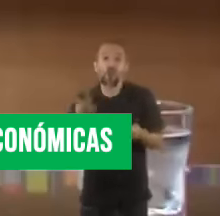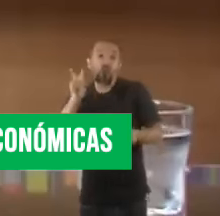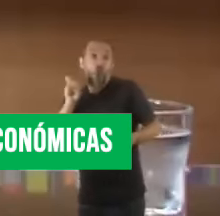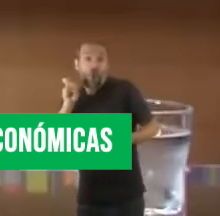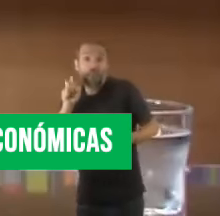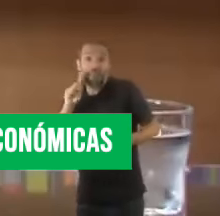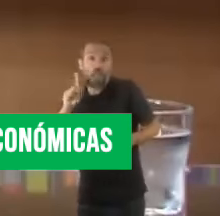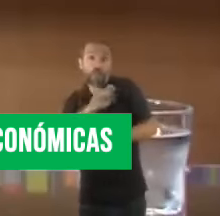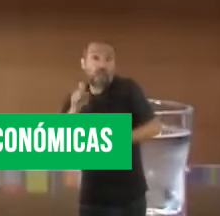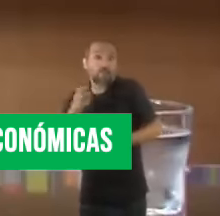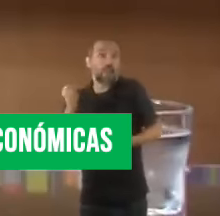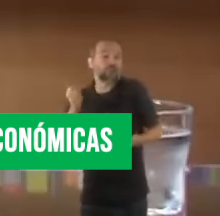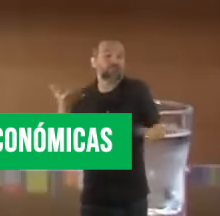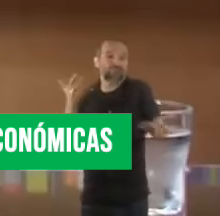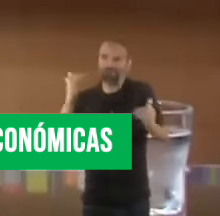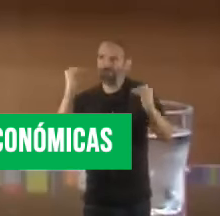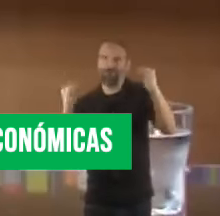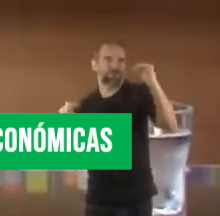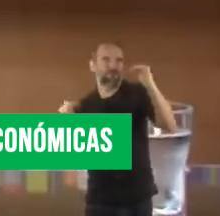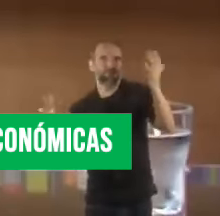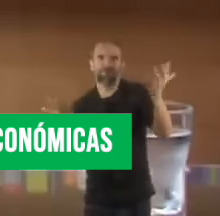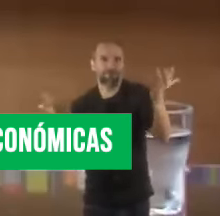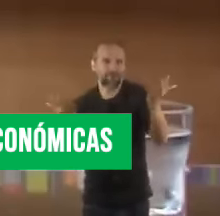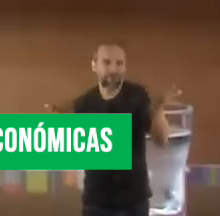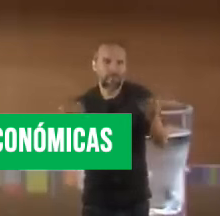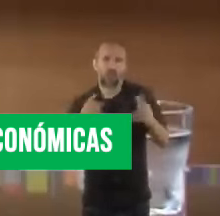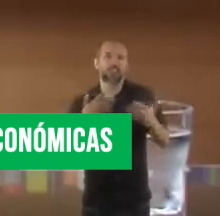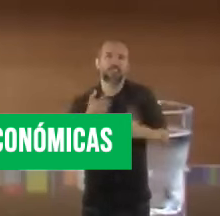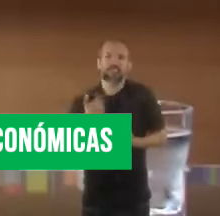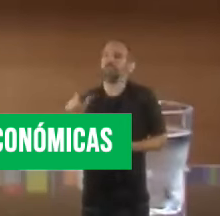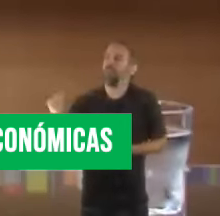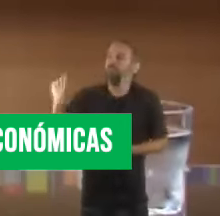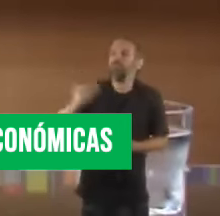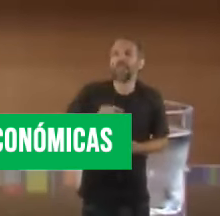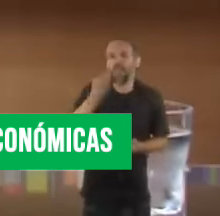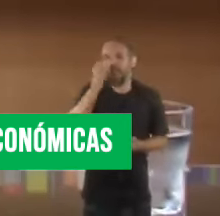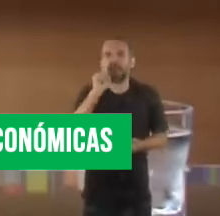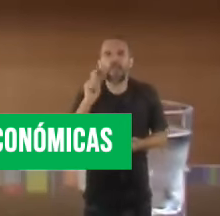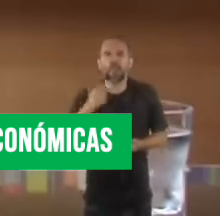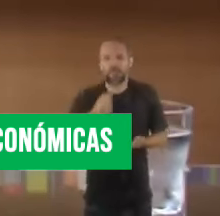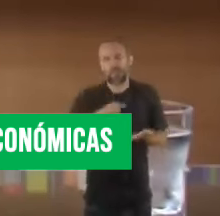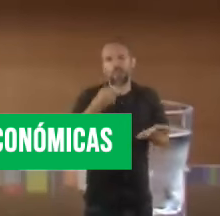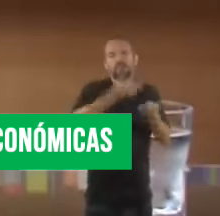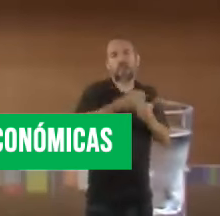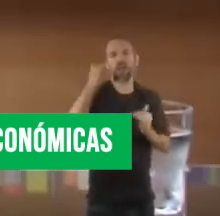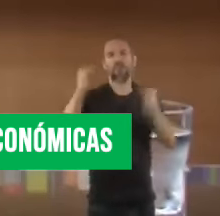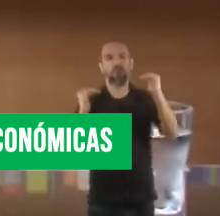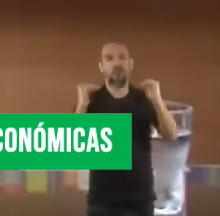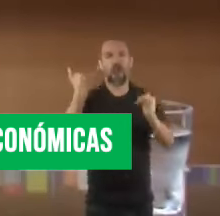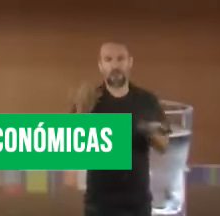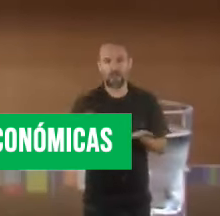detalle y me parece que, además de significar una vez más cierta ruptura